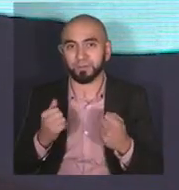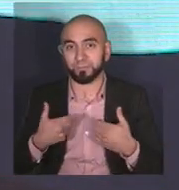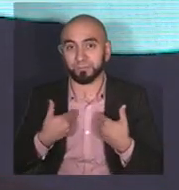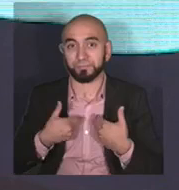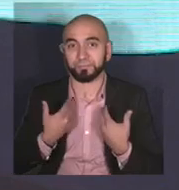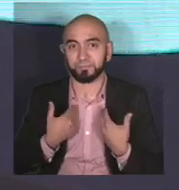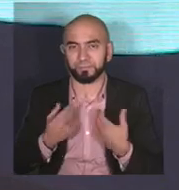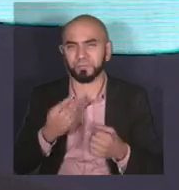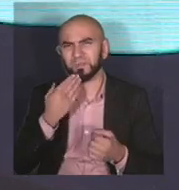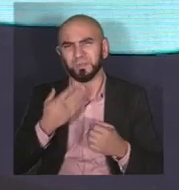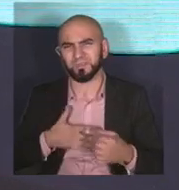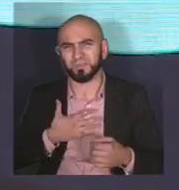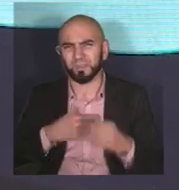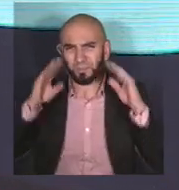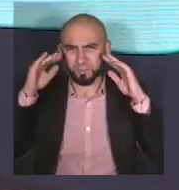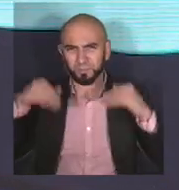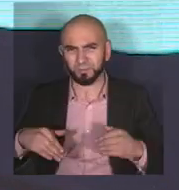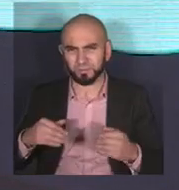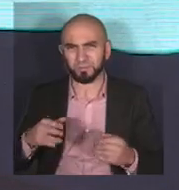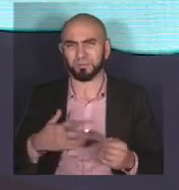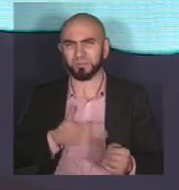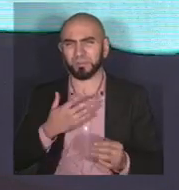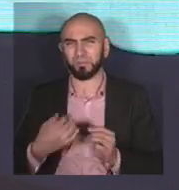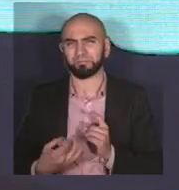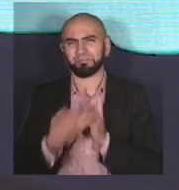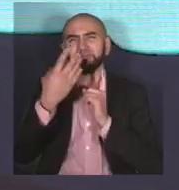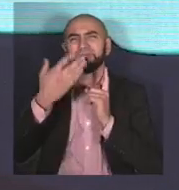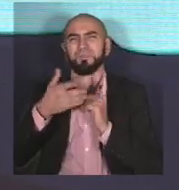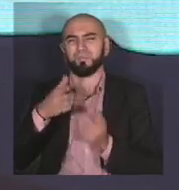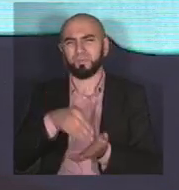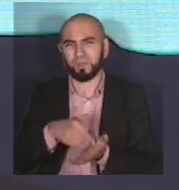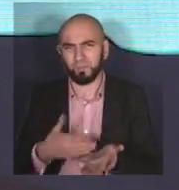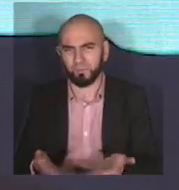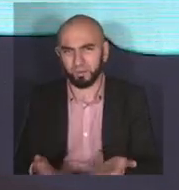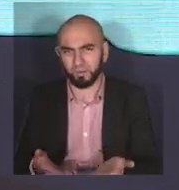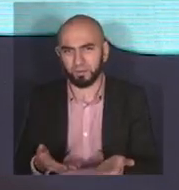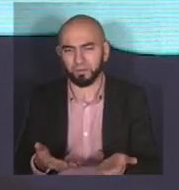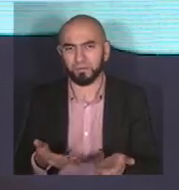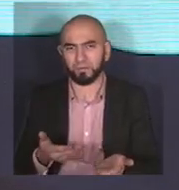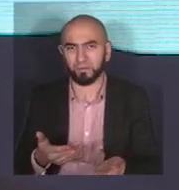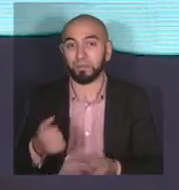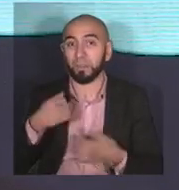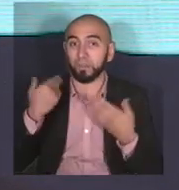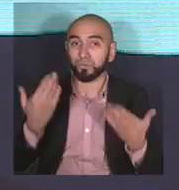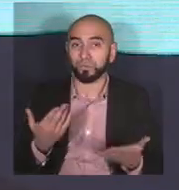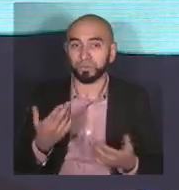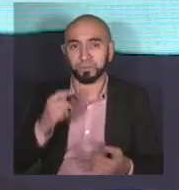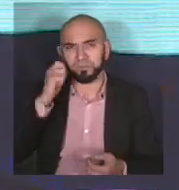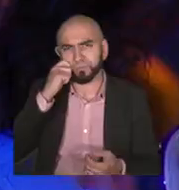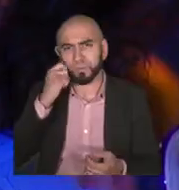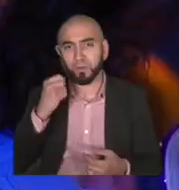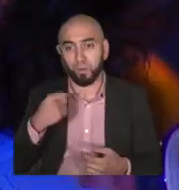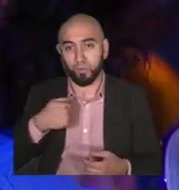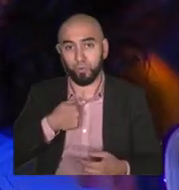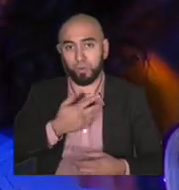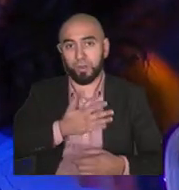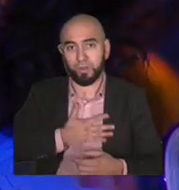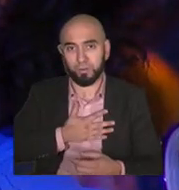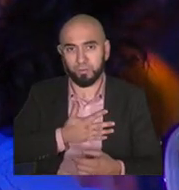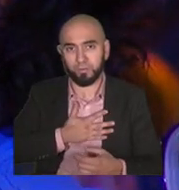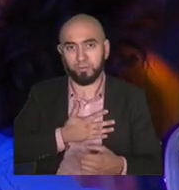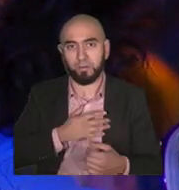de depresión y vulnerabilidad. Y quizás podemos decir, bueno, no queremos ser neuróticos.